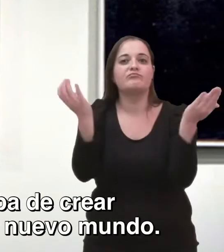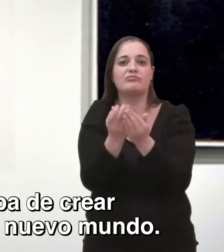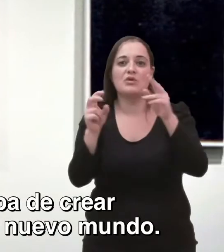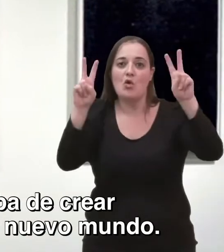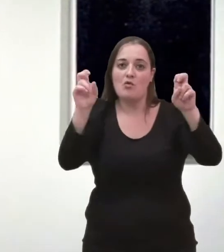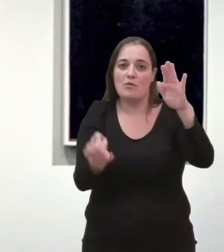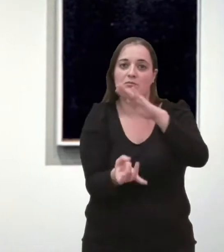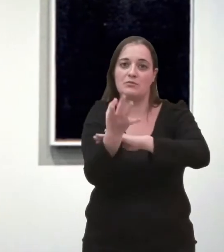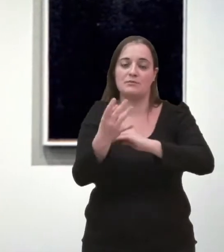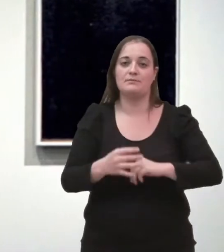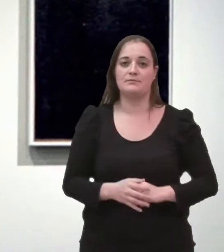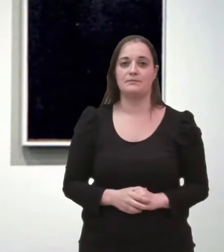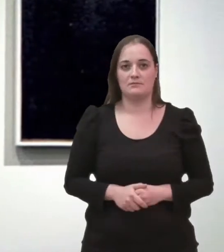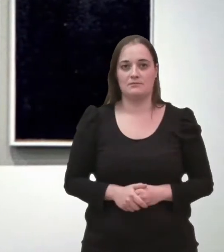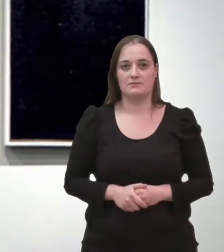un nuevo mundo.